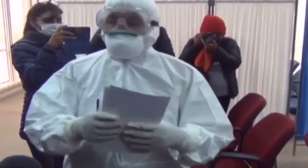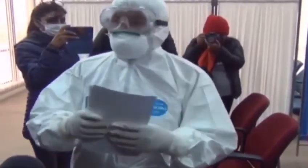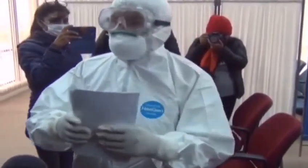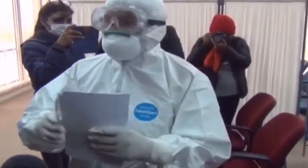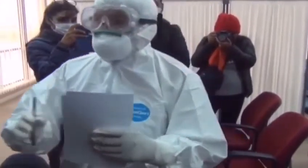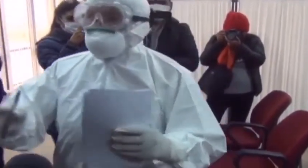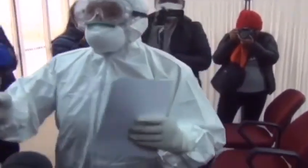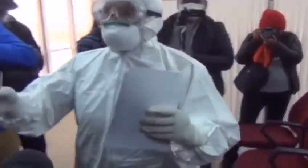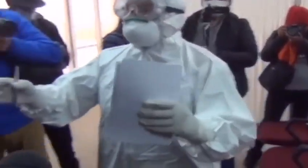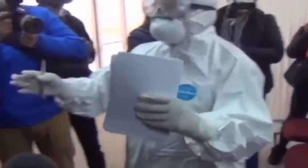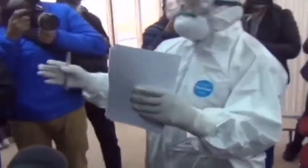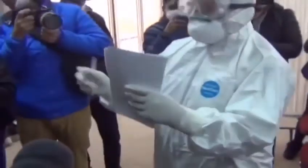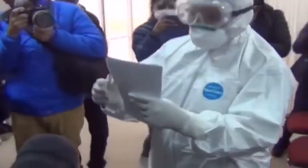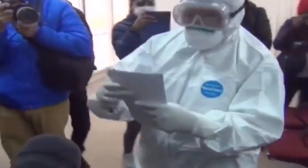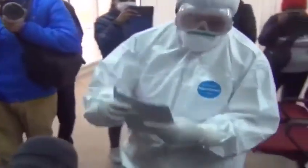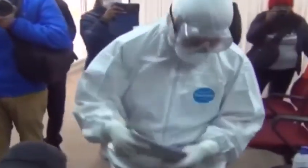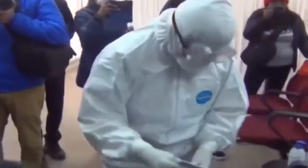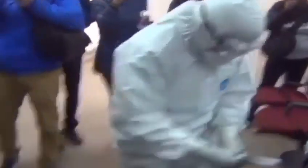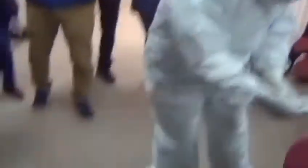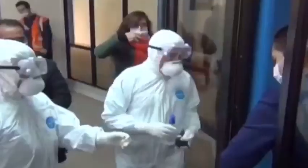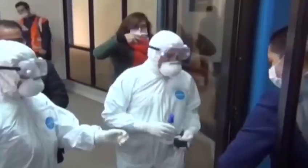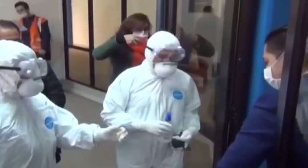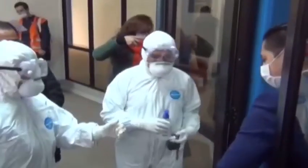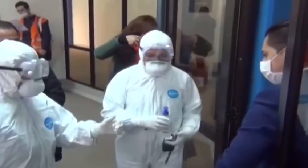protocolos de la organización mundial de la salud deberá permanecer